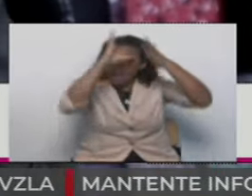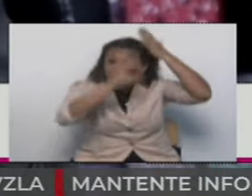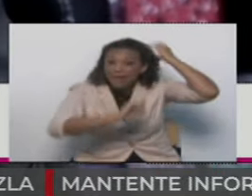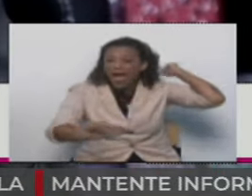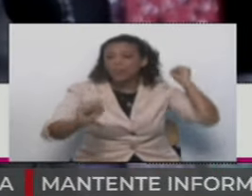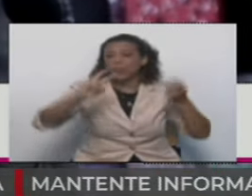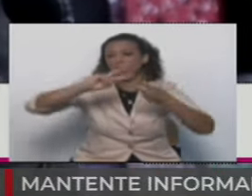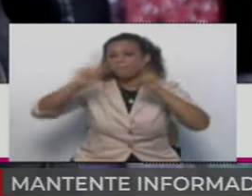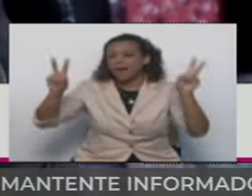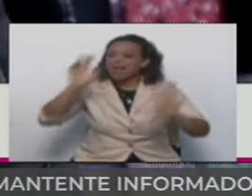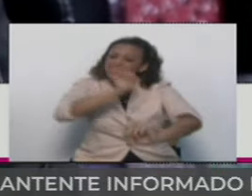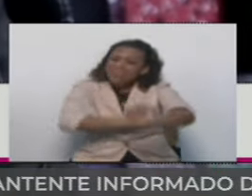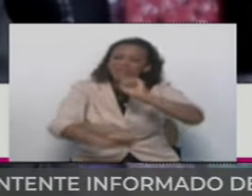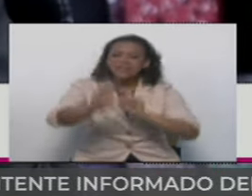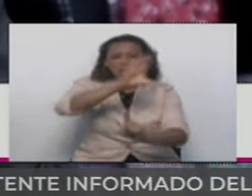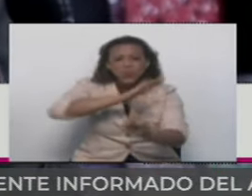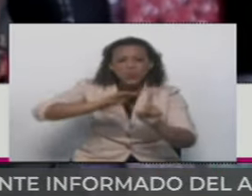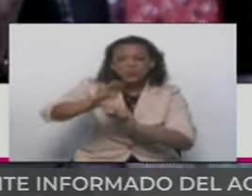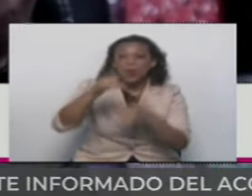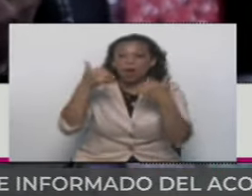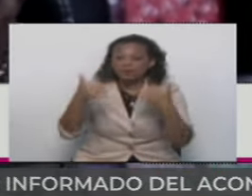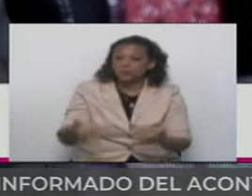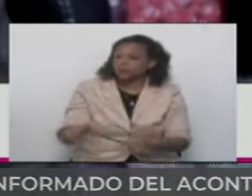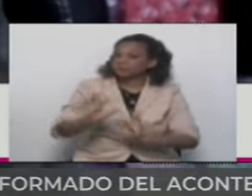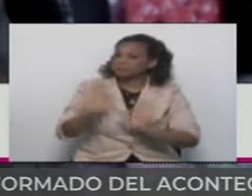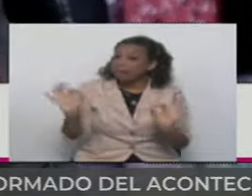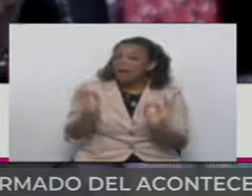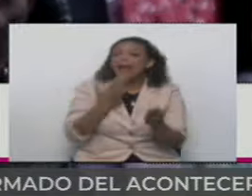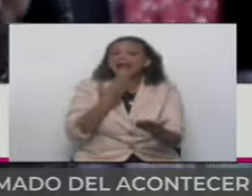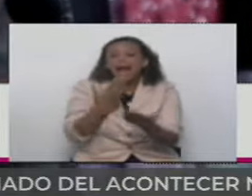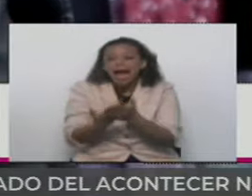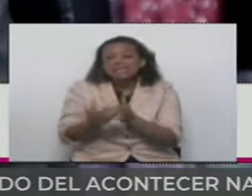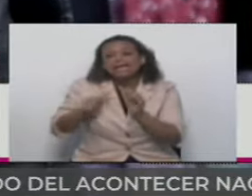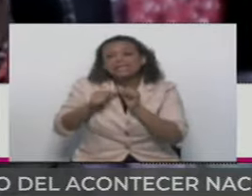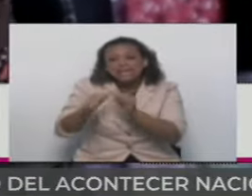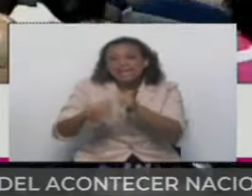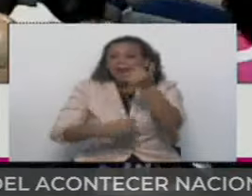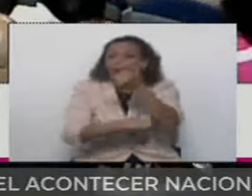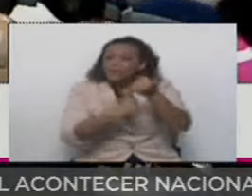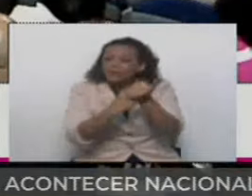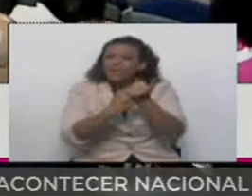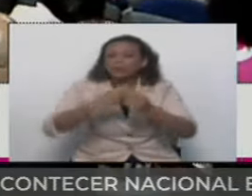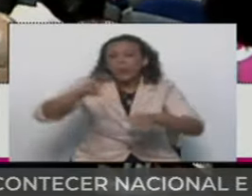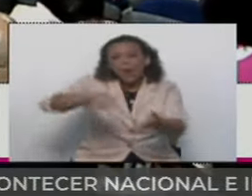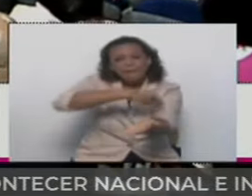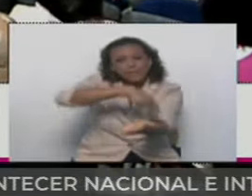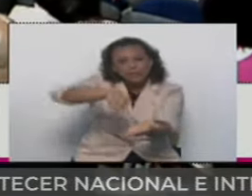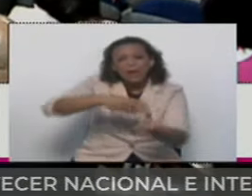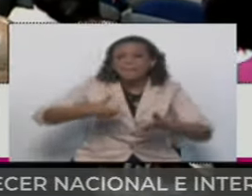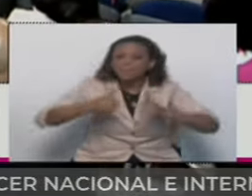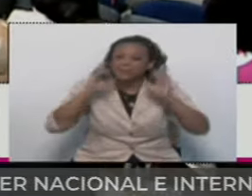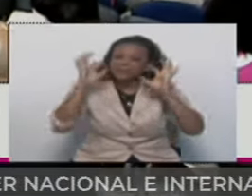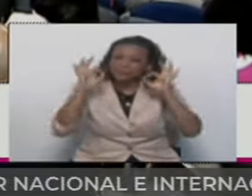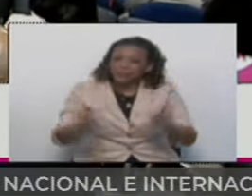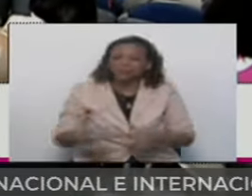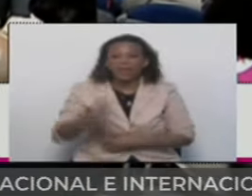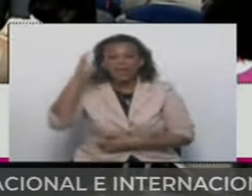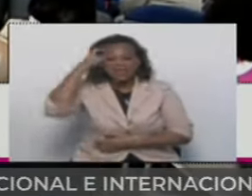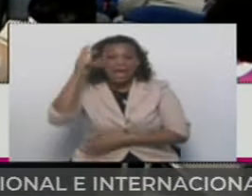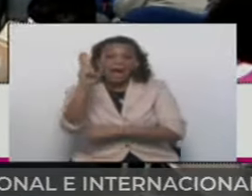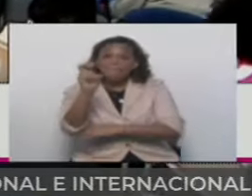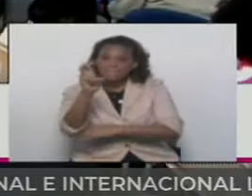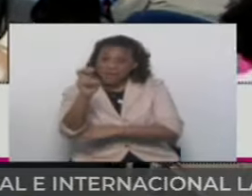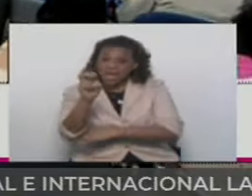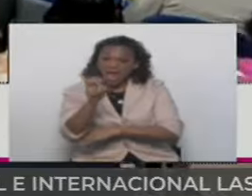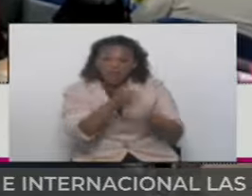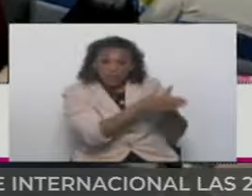el gran defensor de la cultura, así que no queda más que darle gracias por seguir apoyando la música y por permitirnos estar acá. El viernes